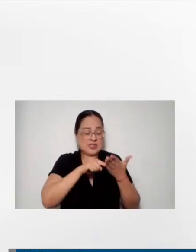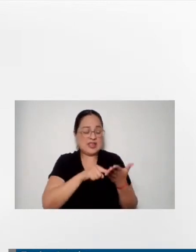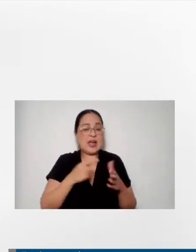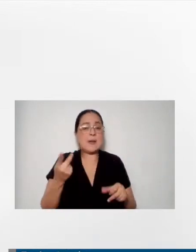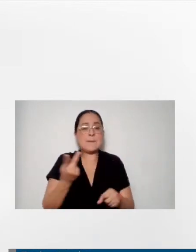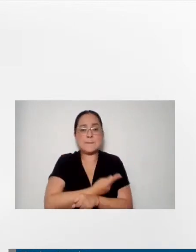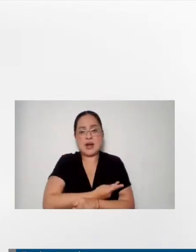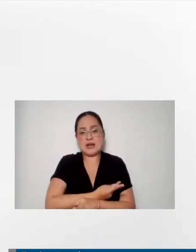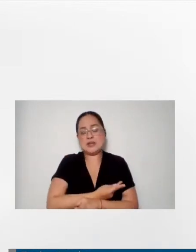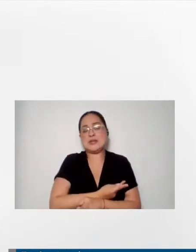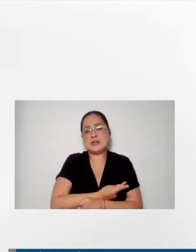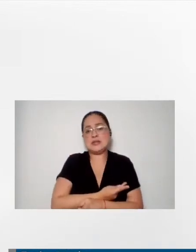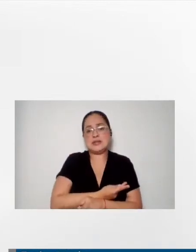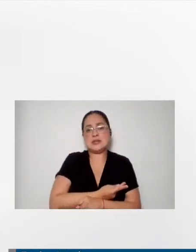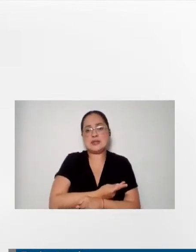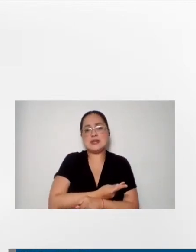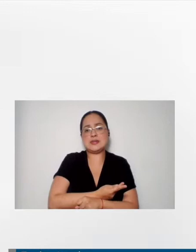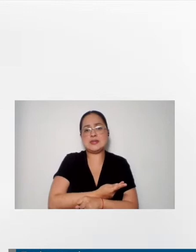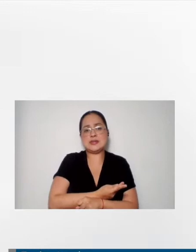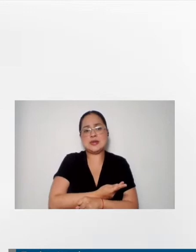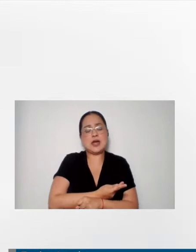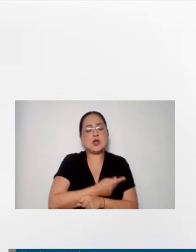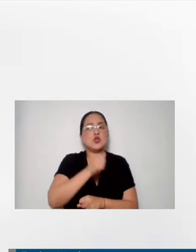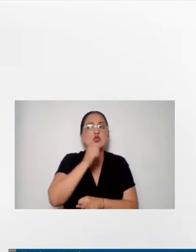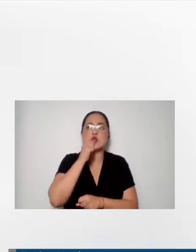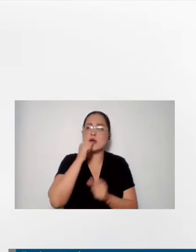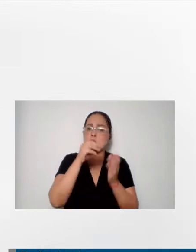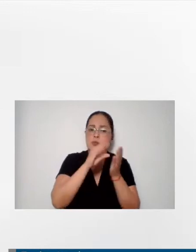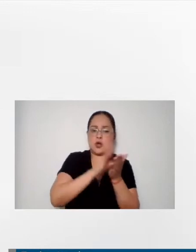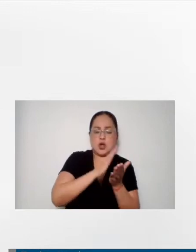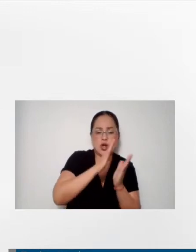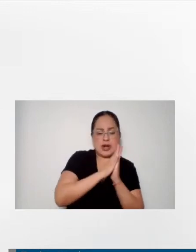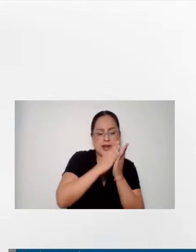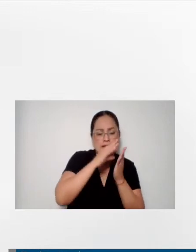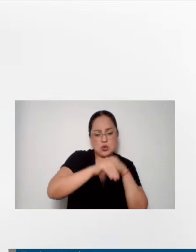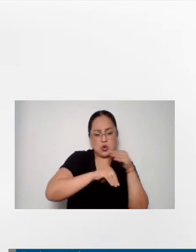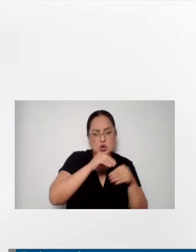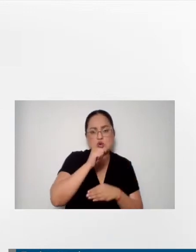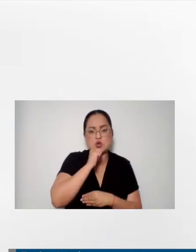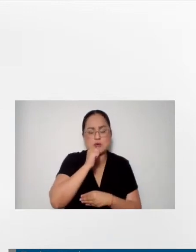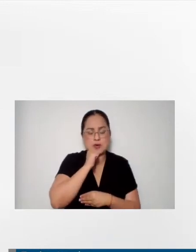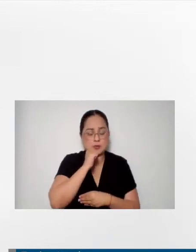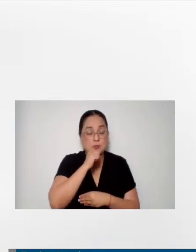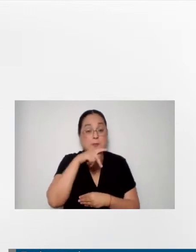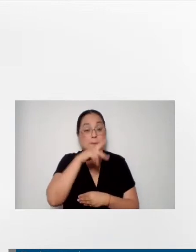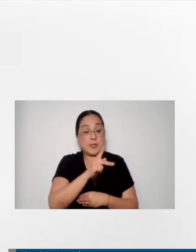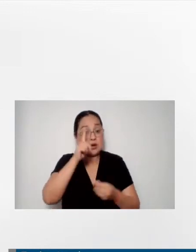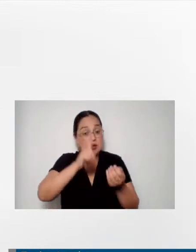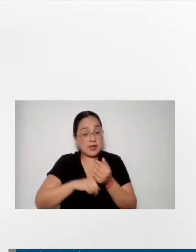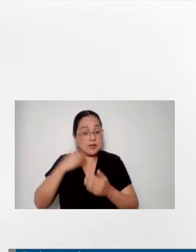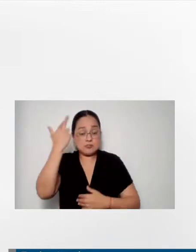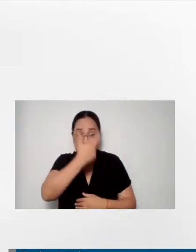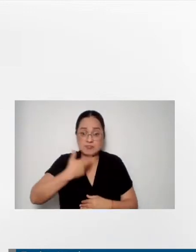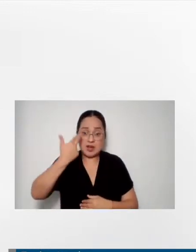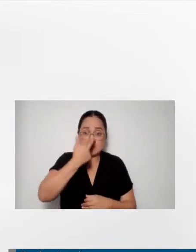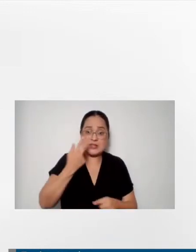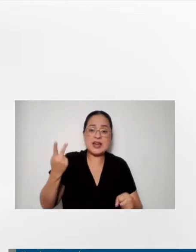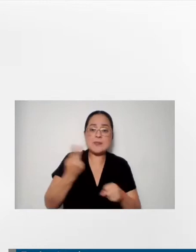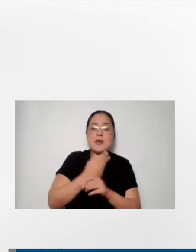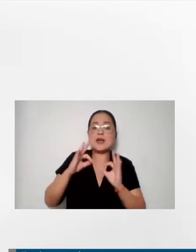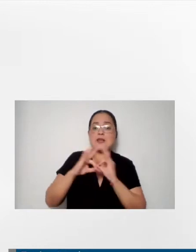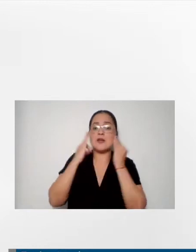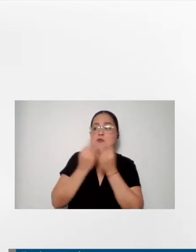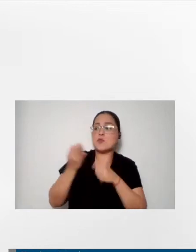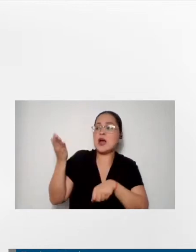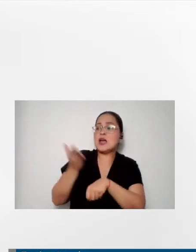muy reciente que ya no alcanzó a estar en el cuaderno, pero de diferentes maneras va estudiando estos tipos penales en